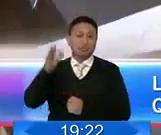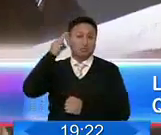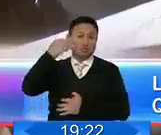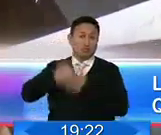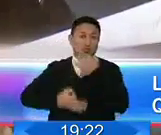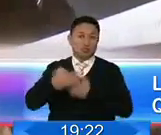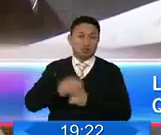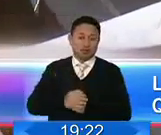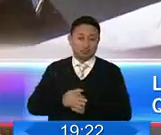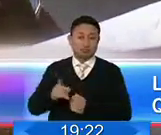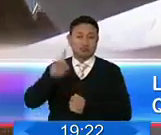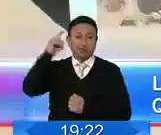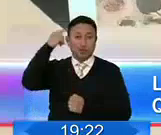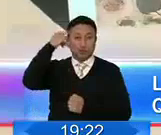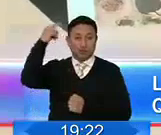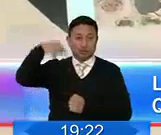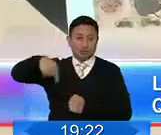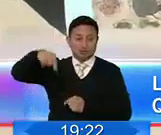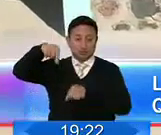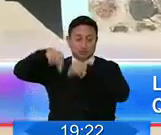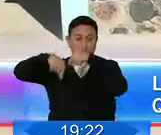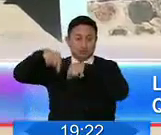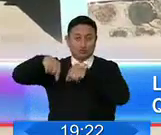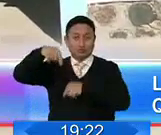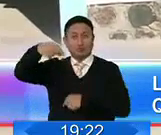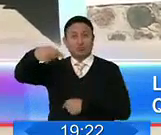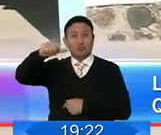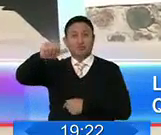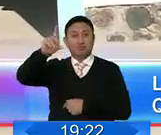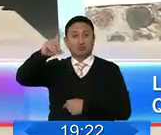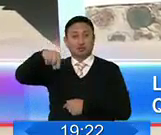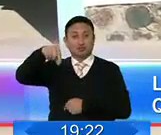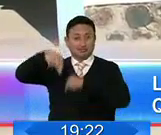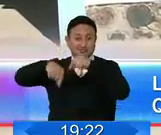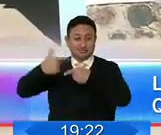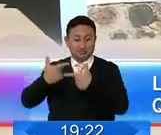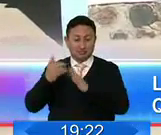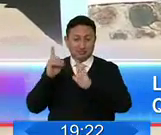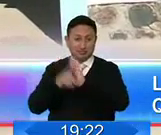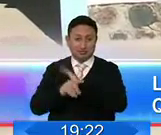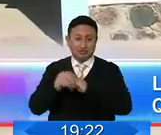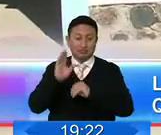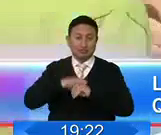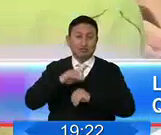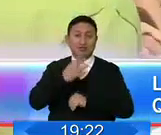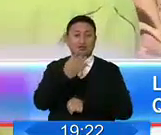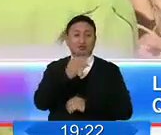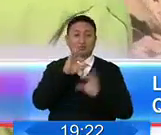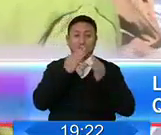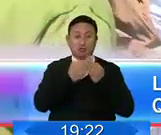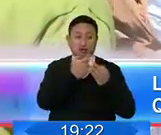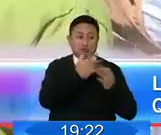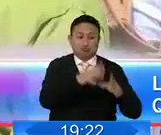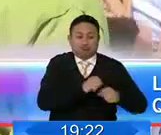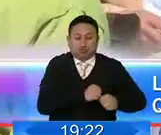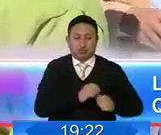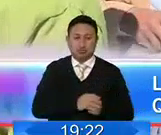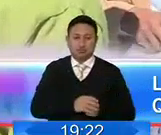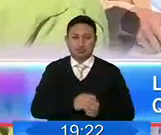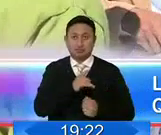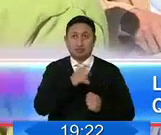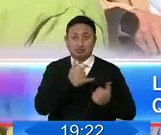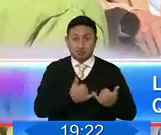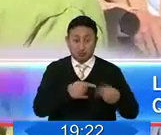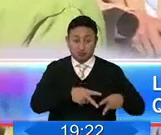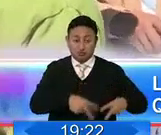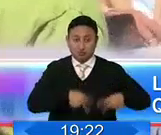y es que el gobierno autónomo y descentralizado del quinché demandó por usurpación a 14 familias que habitan en este sitio